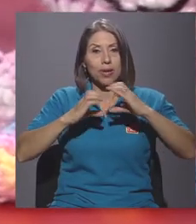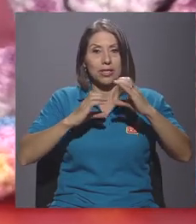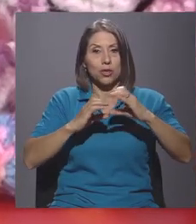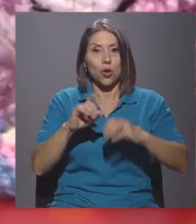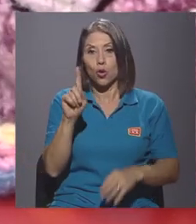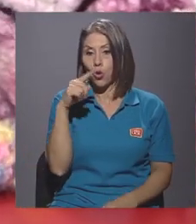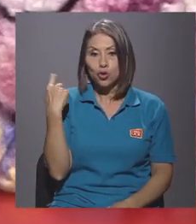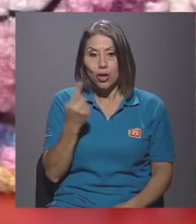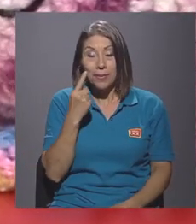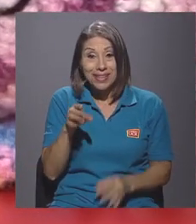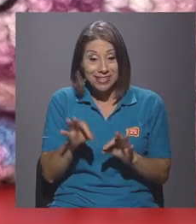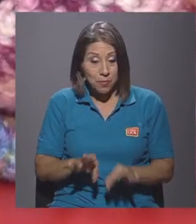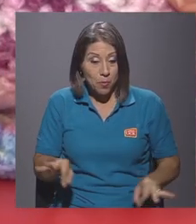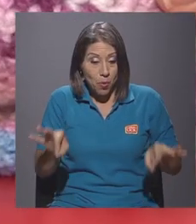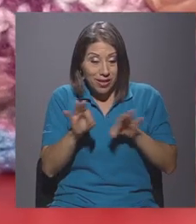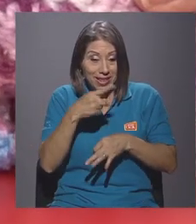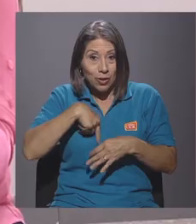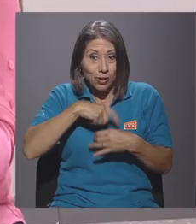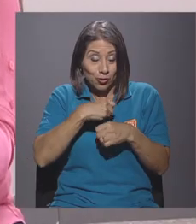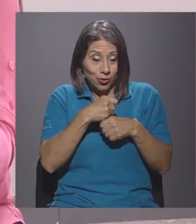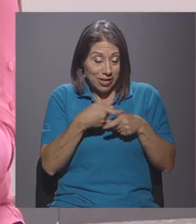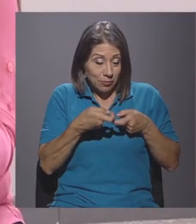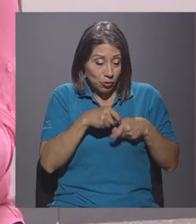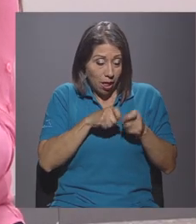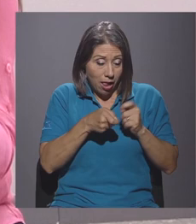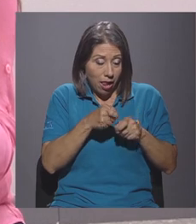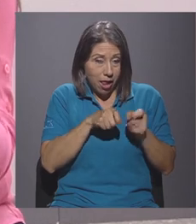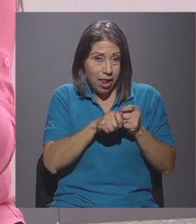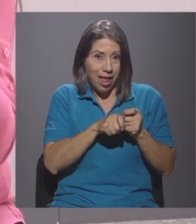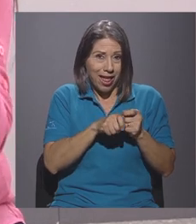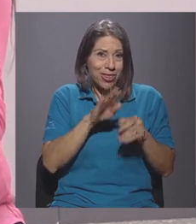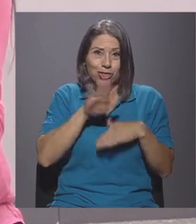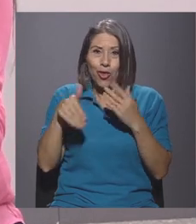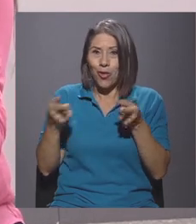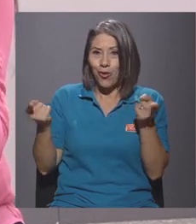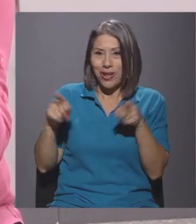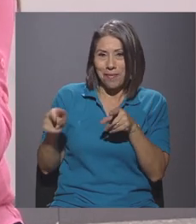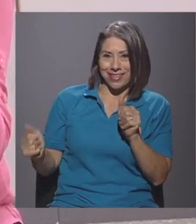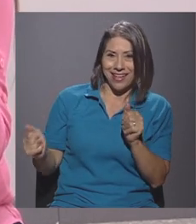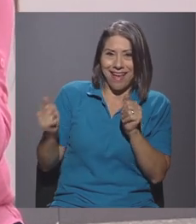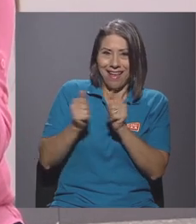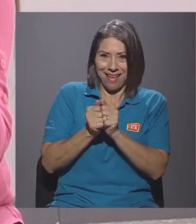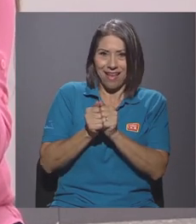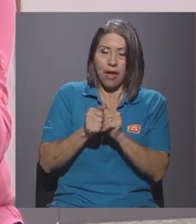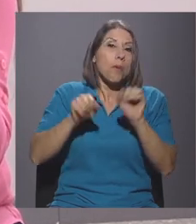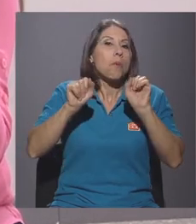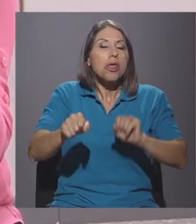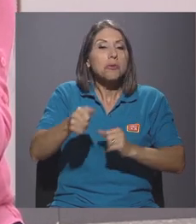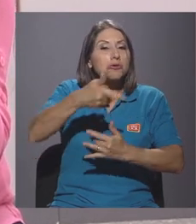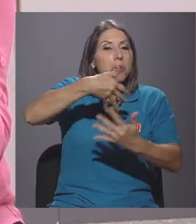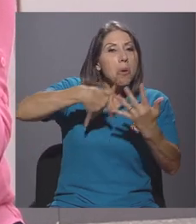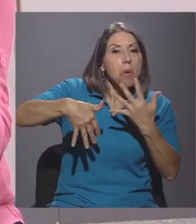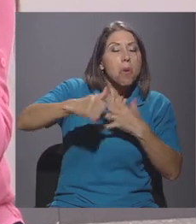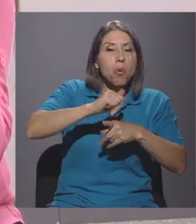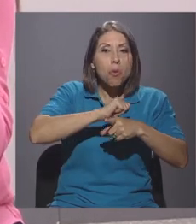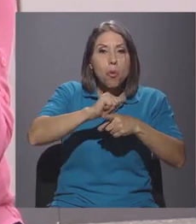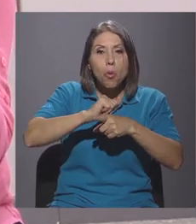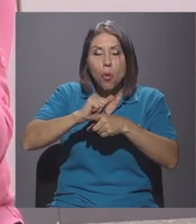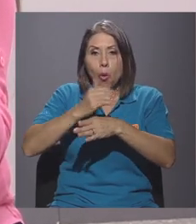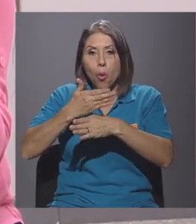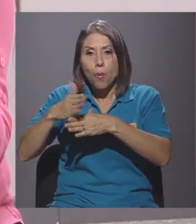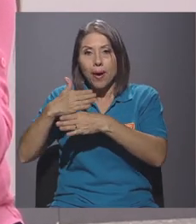generamos, sino todo lo que pasa a la par del producto que generamos. La posibilidad de compartir con otras personas, la posibilidad